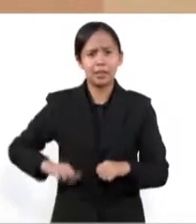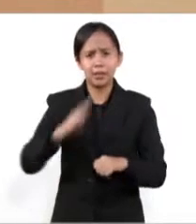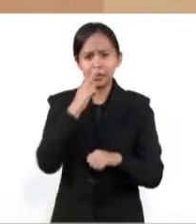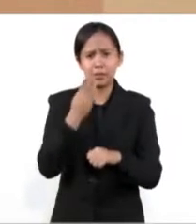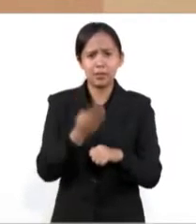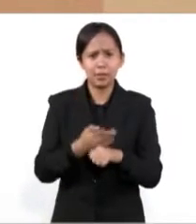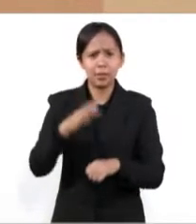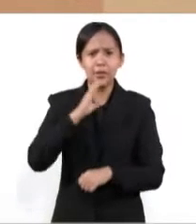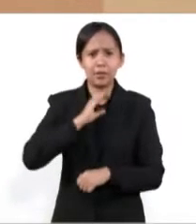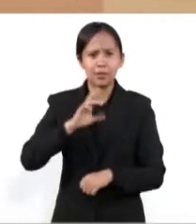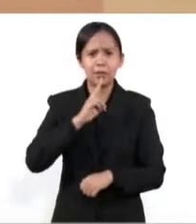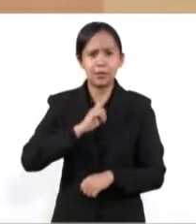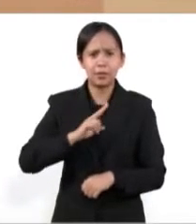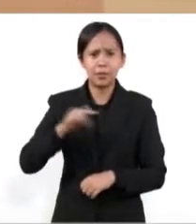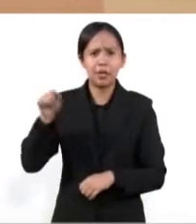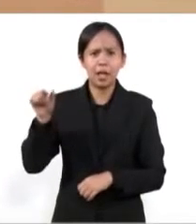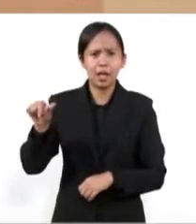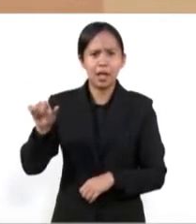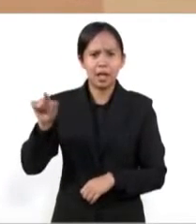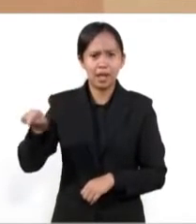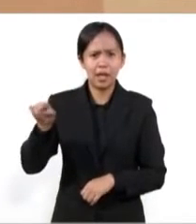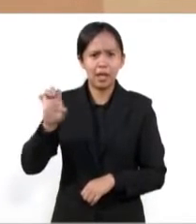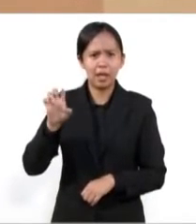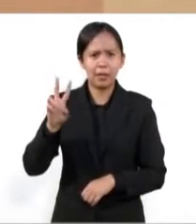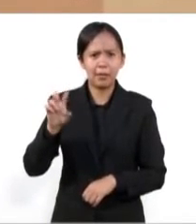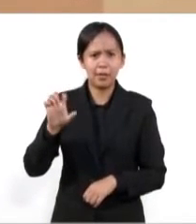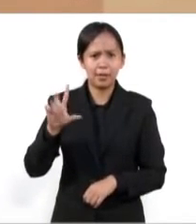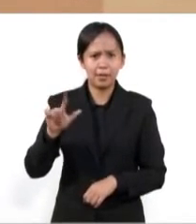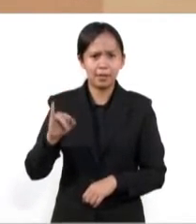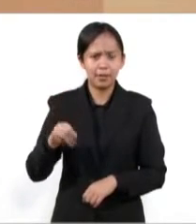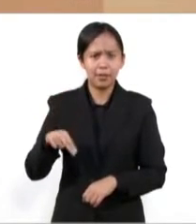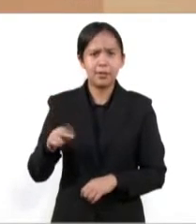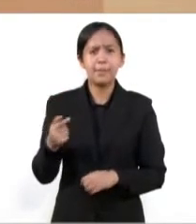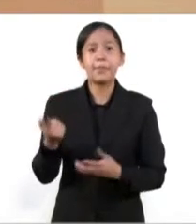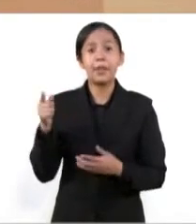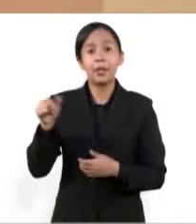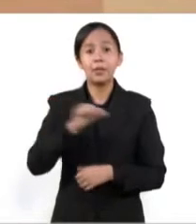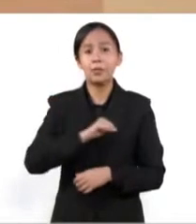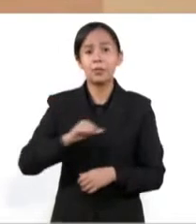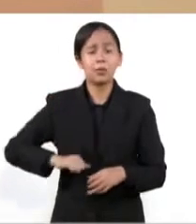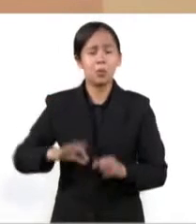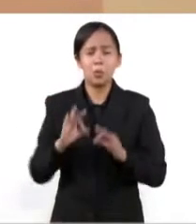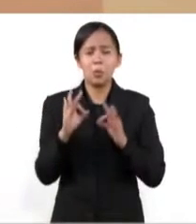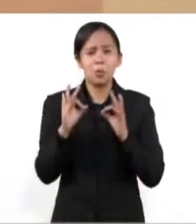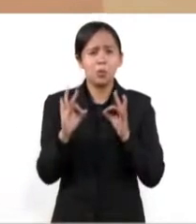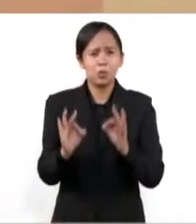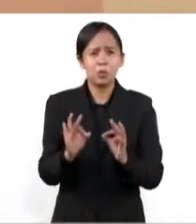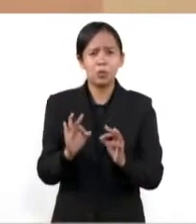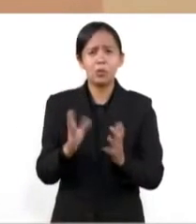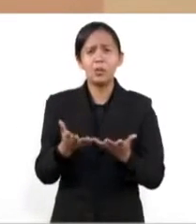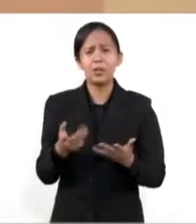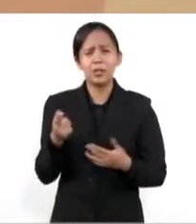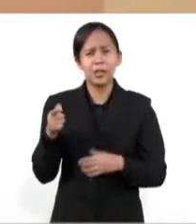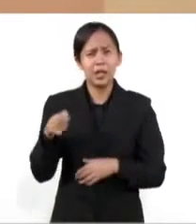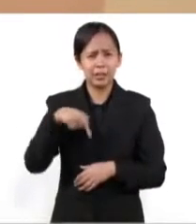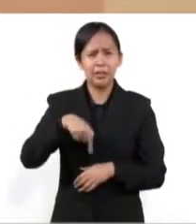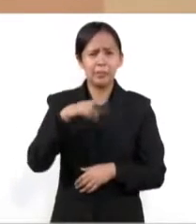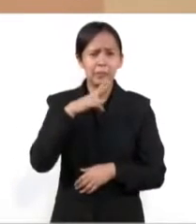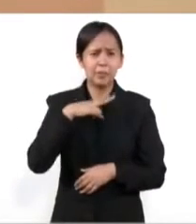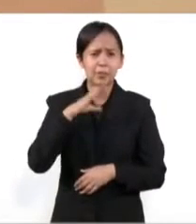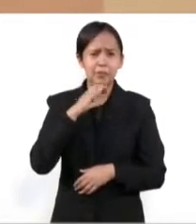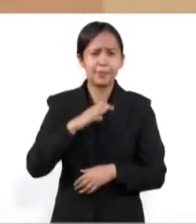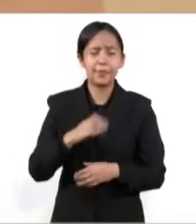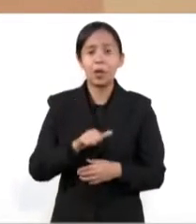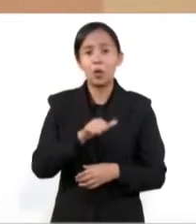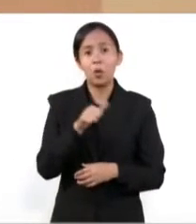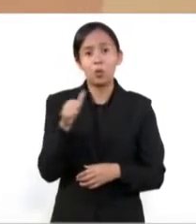alcaldesa Evelyn Parra, que es una gran alcaldesa aquí en Venustiano Carranza. A ella,